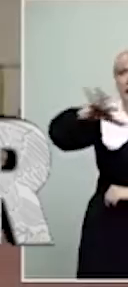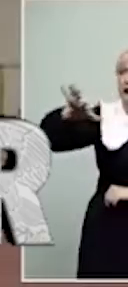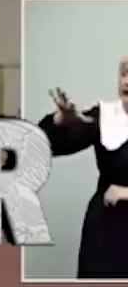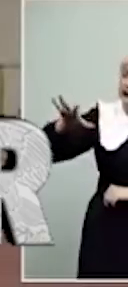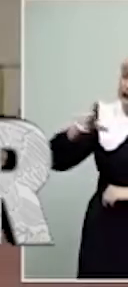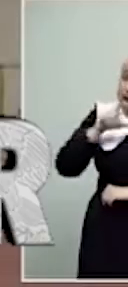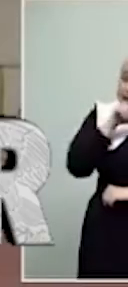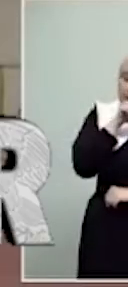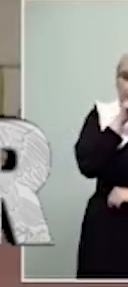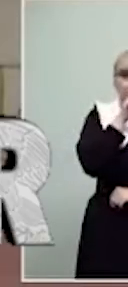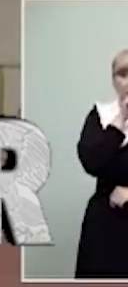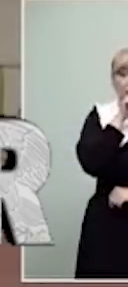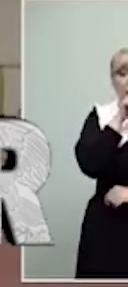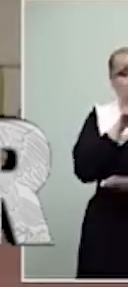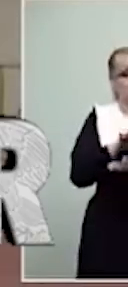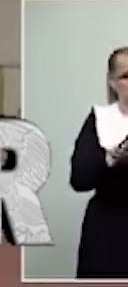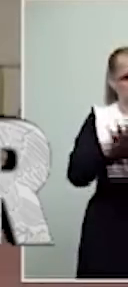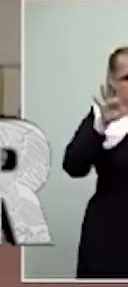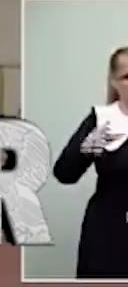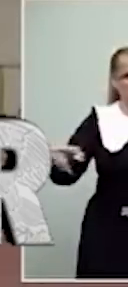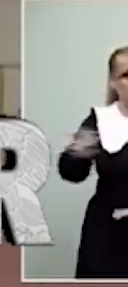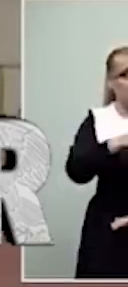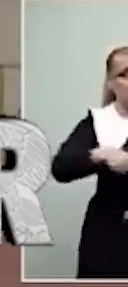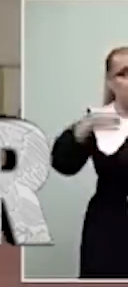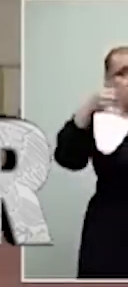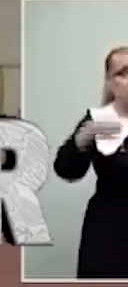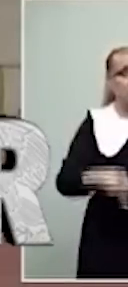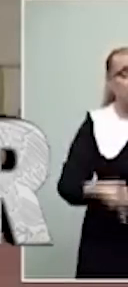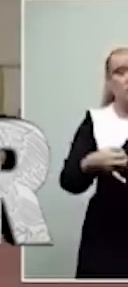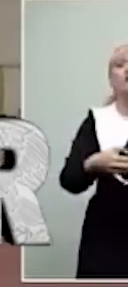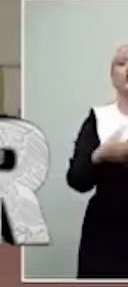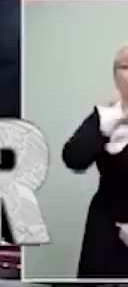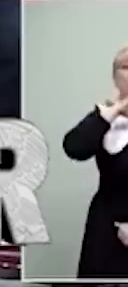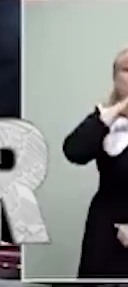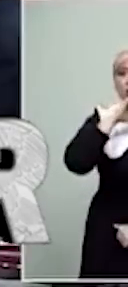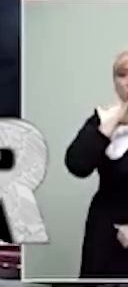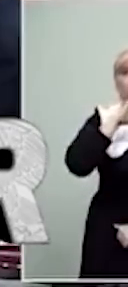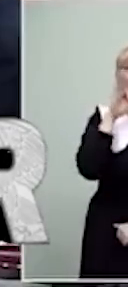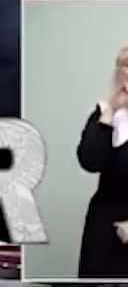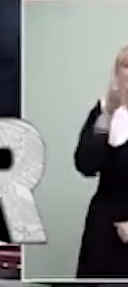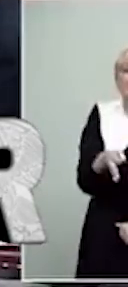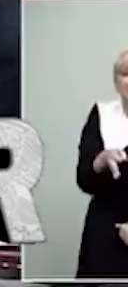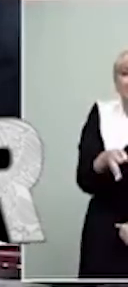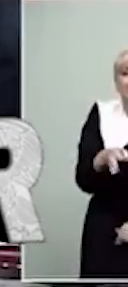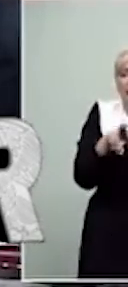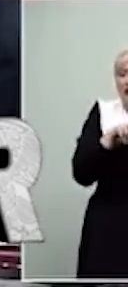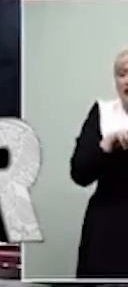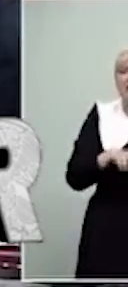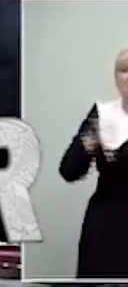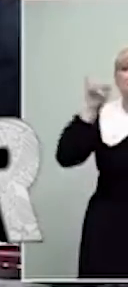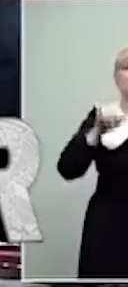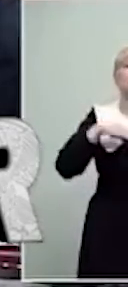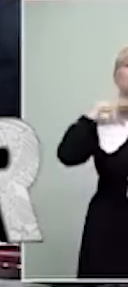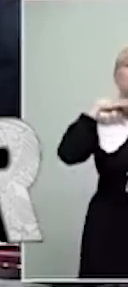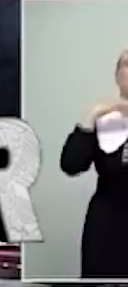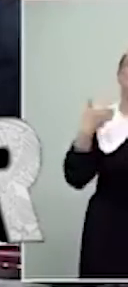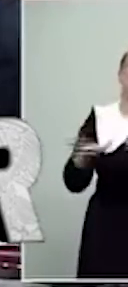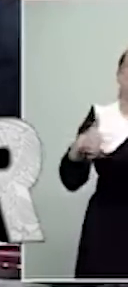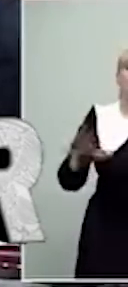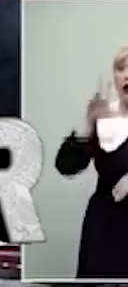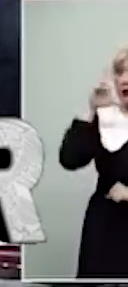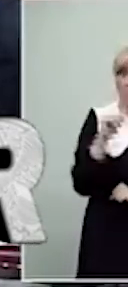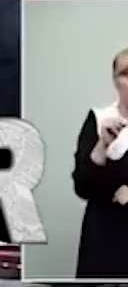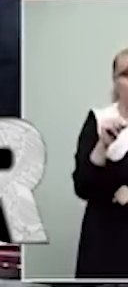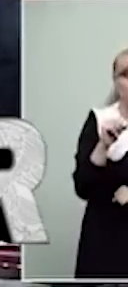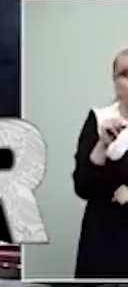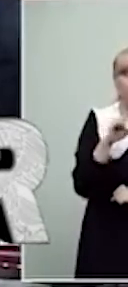ellos no lo quieran. Sin embargo, el INE ya ha preparado un contraataque ante esta decisión del Poder Judicial, porque como tal,